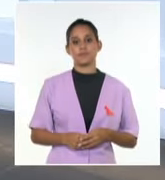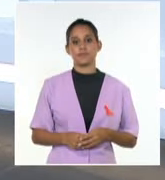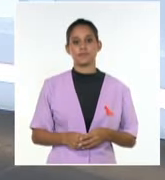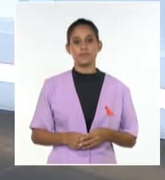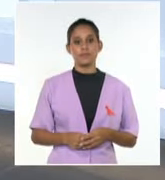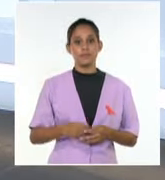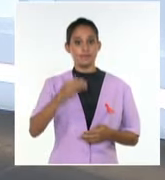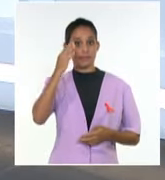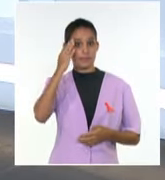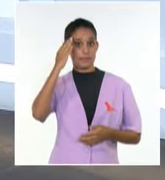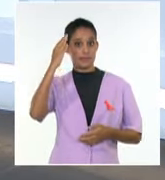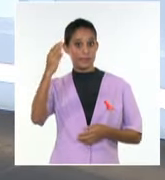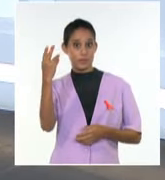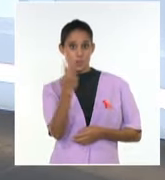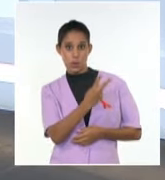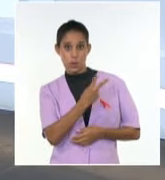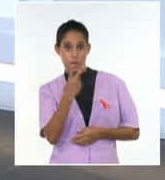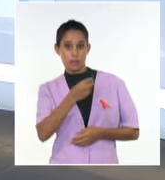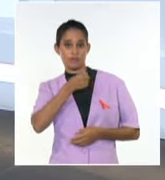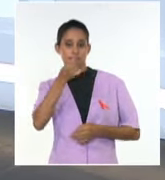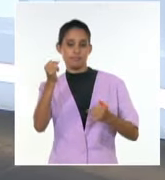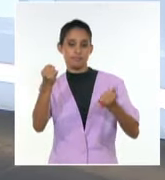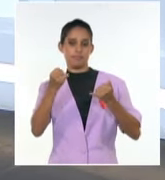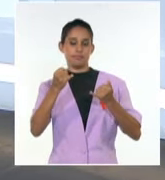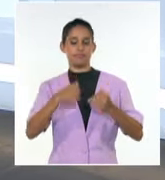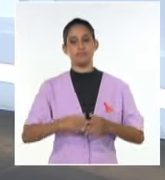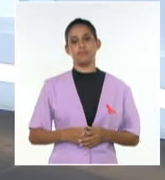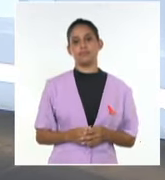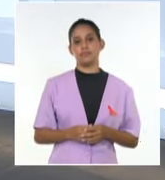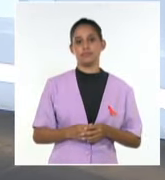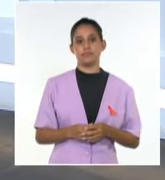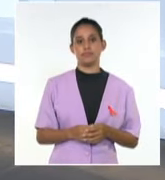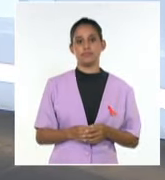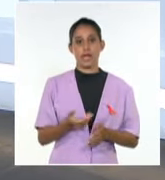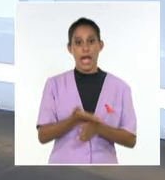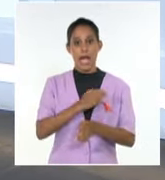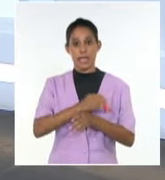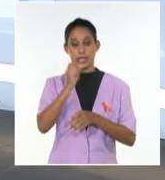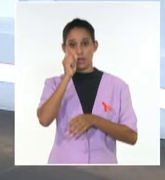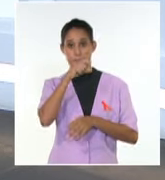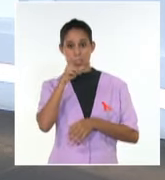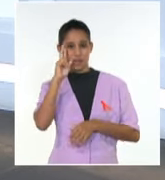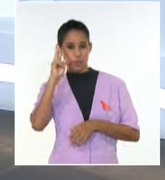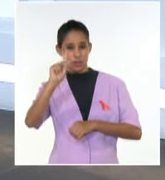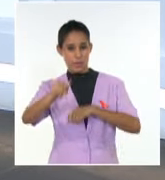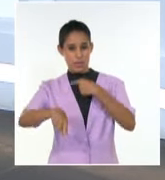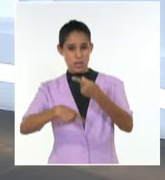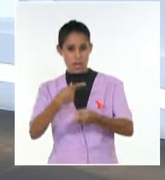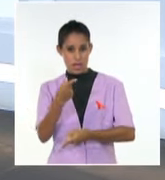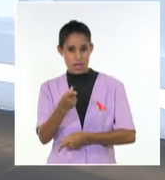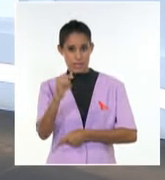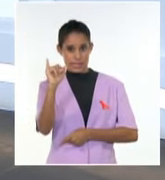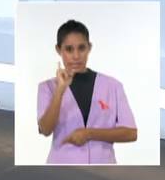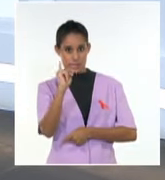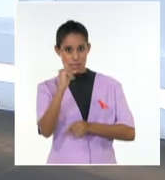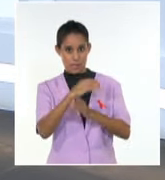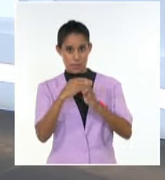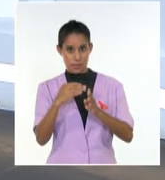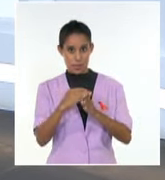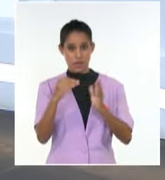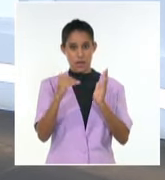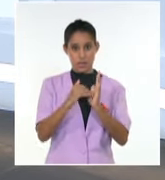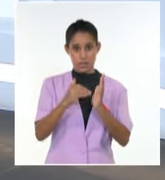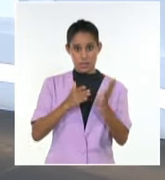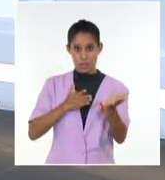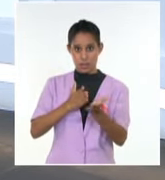a Duanis y también a Hernández Luján. Al cierre, les recuerdo que mañana a las 6:30 de la tarde continúa la gran final de la